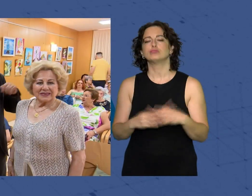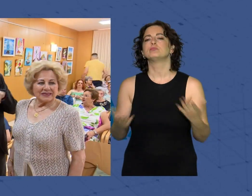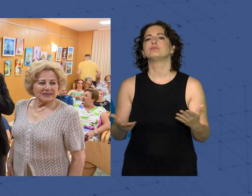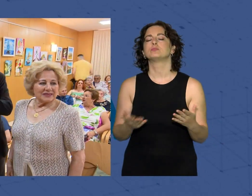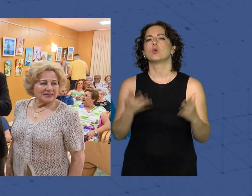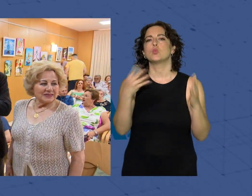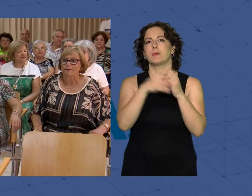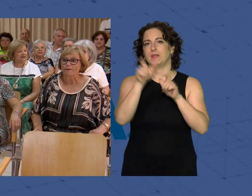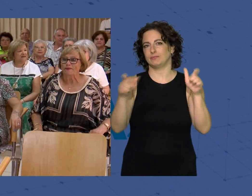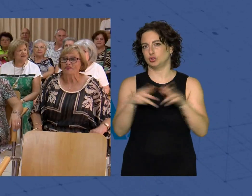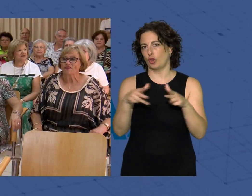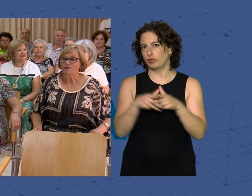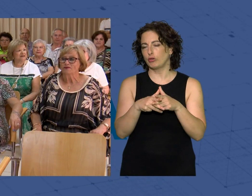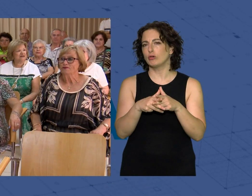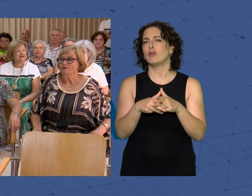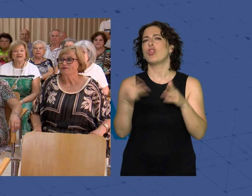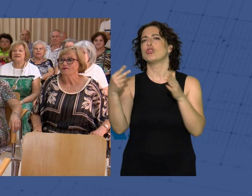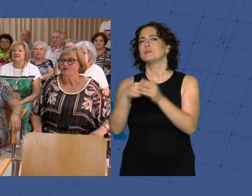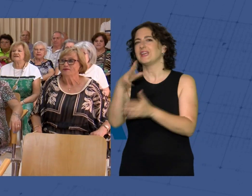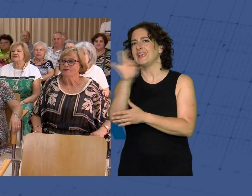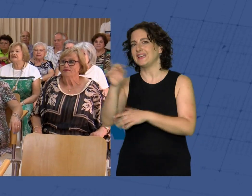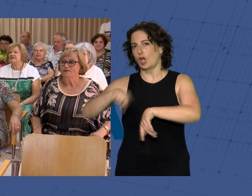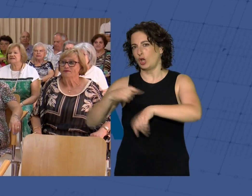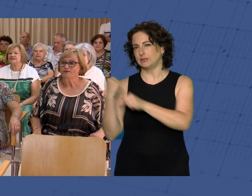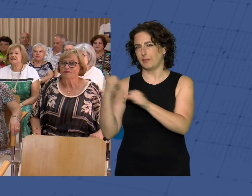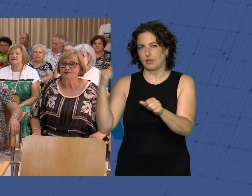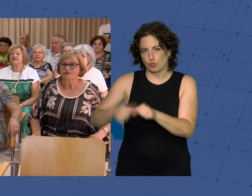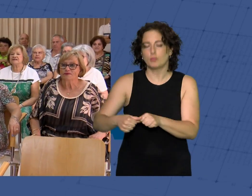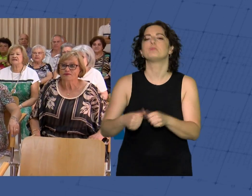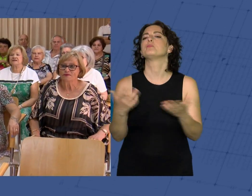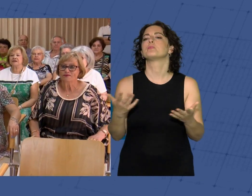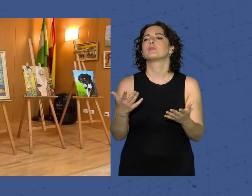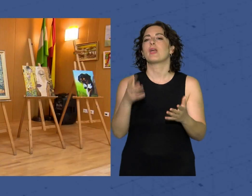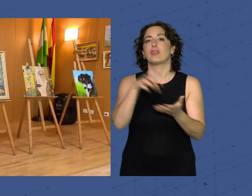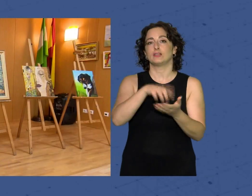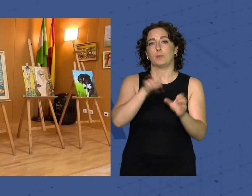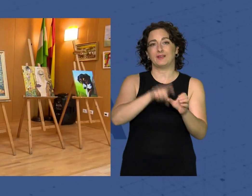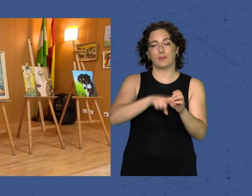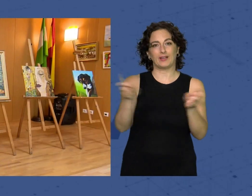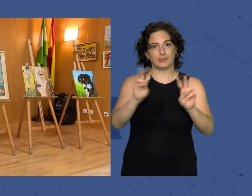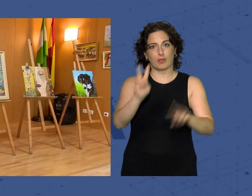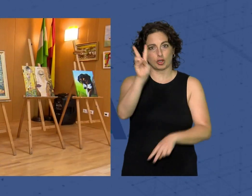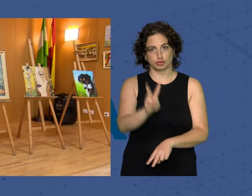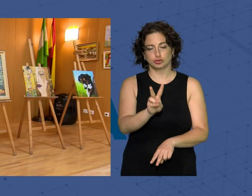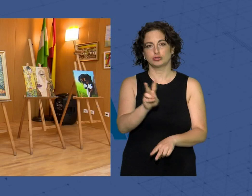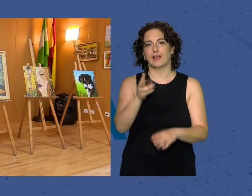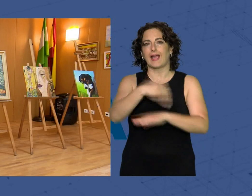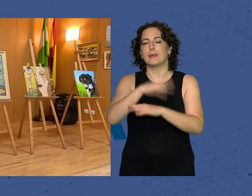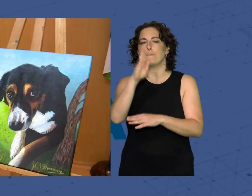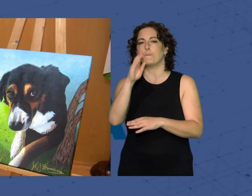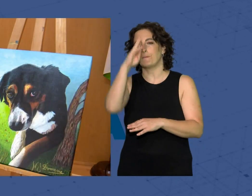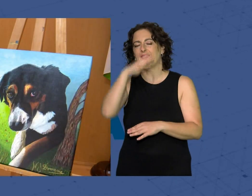9.000 socios y acumula 2.500 horas de trabajo el centro de participación activa 2 de la calle Padre Méndez